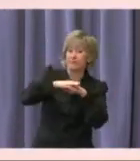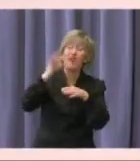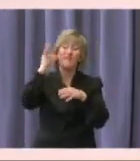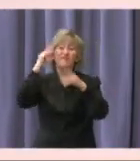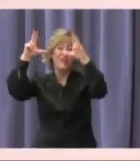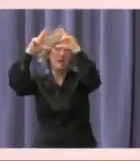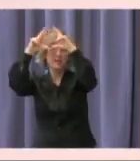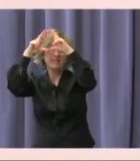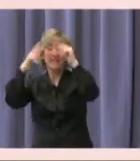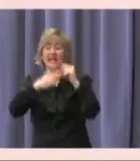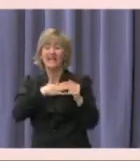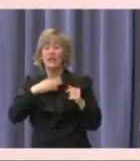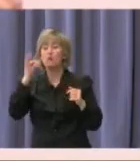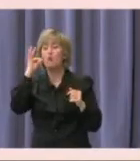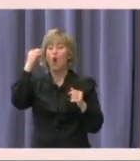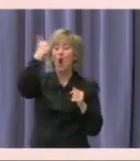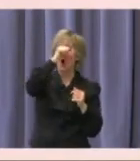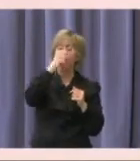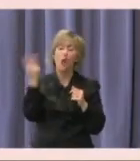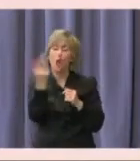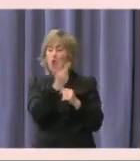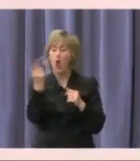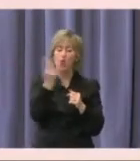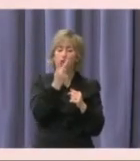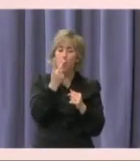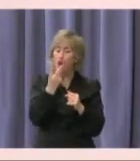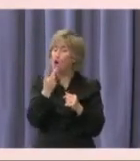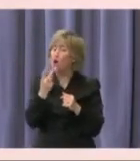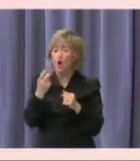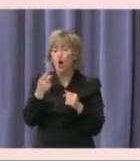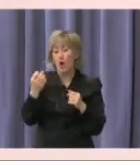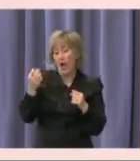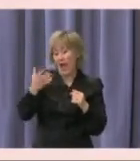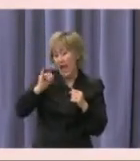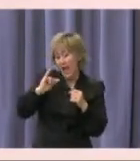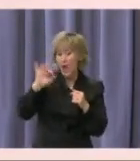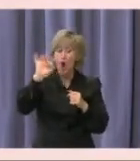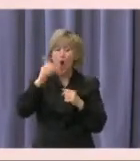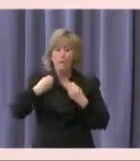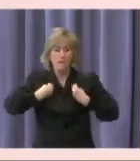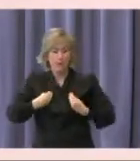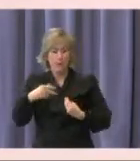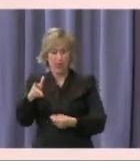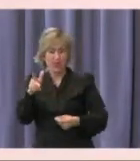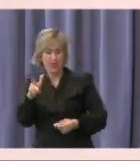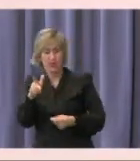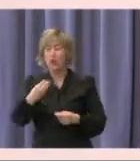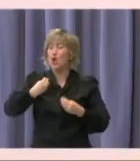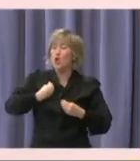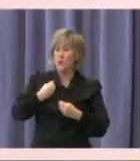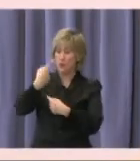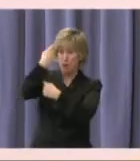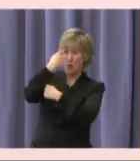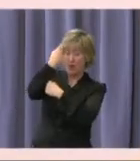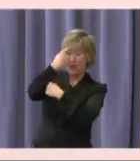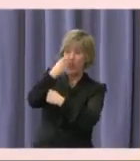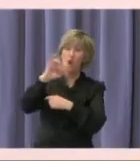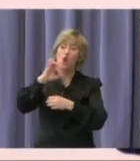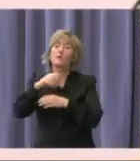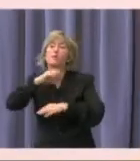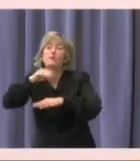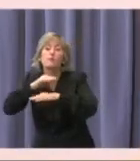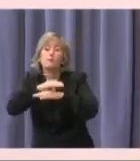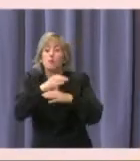creer que mujeres y hombres tienen las mismas, o deben tener, los mismos derechos, los mismos deberes, las mismas obligaciones, digamos, y las